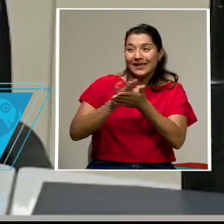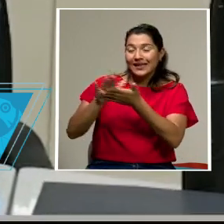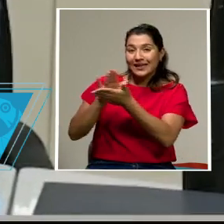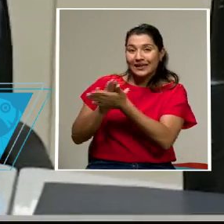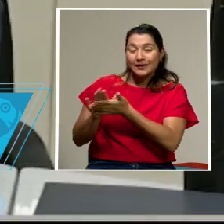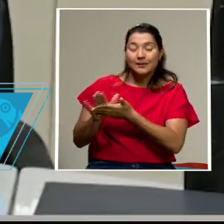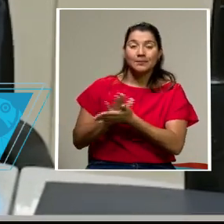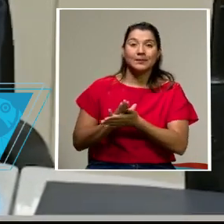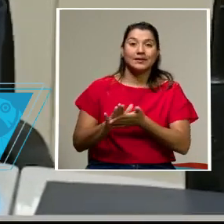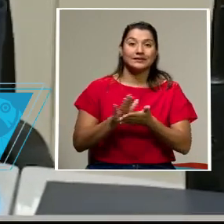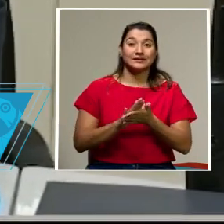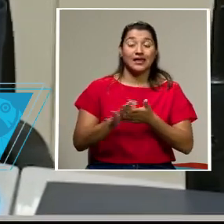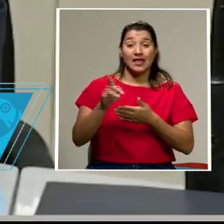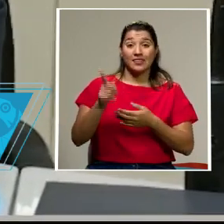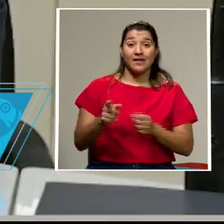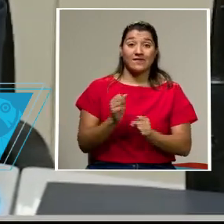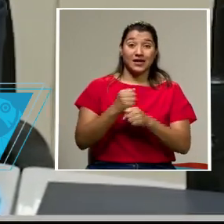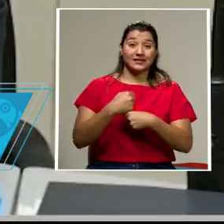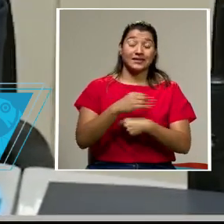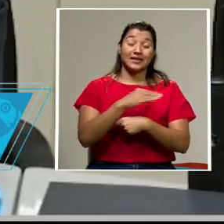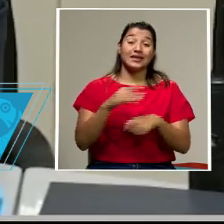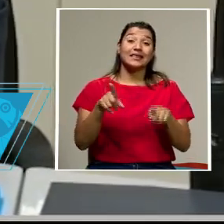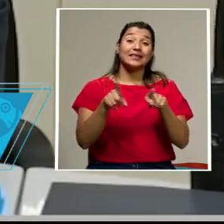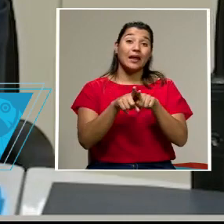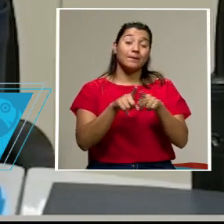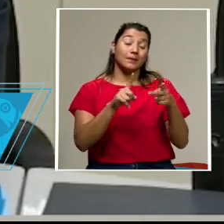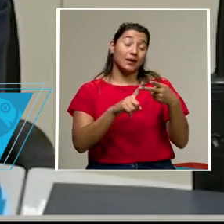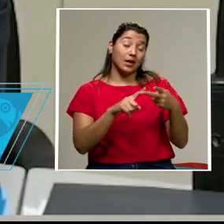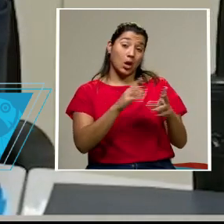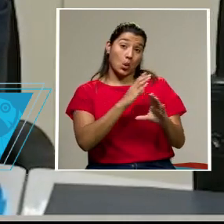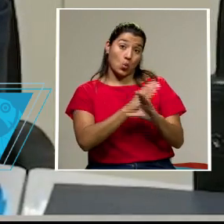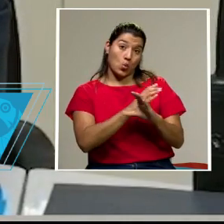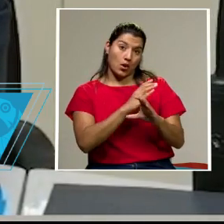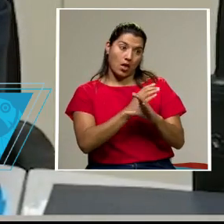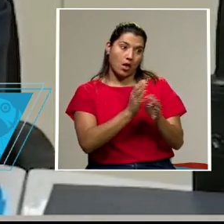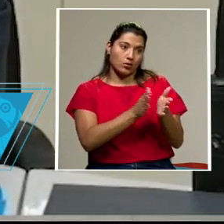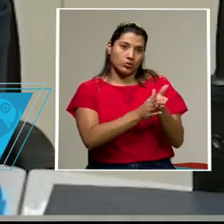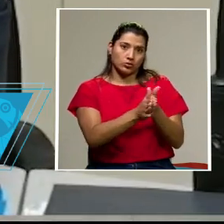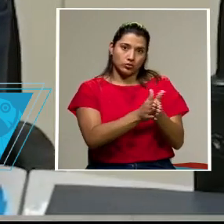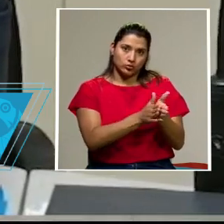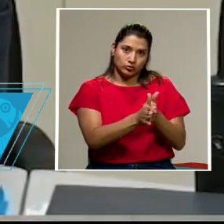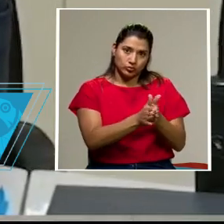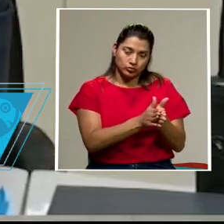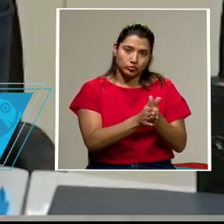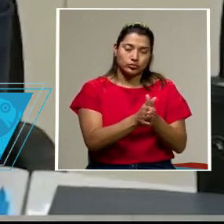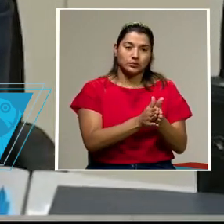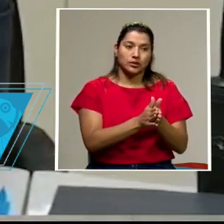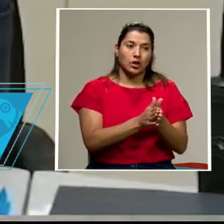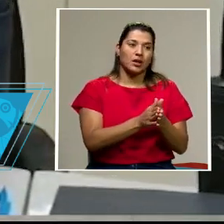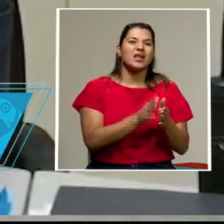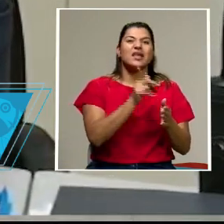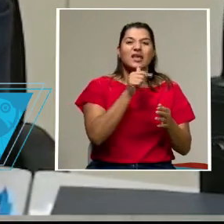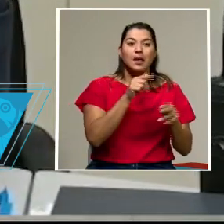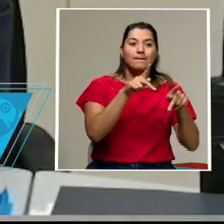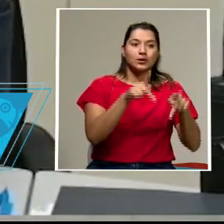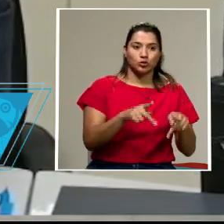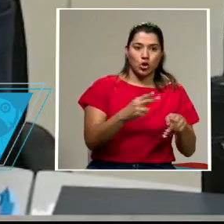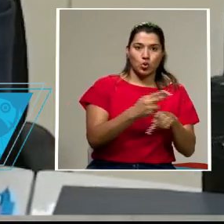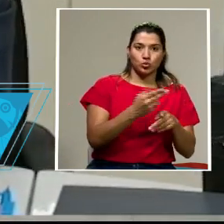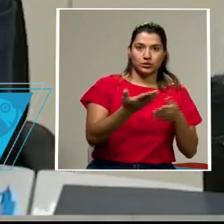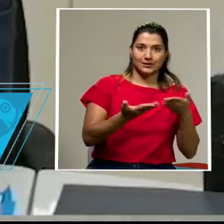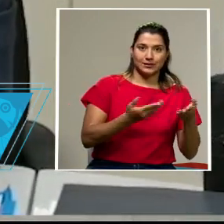realizar, así como las medidas higiénicas que son adoptadas tanto por las personas usuarias como por el personal